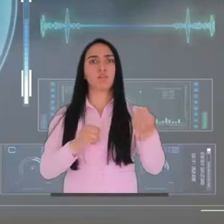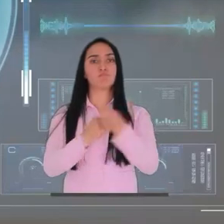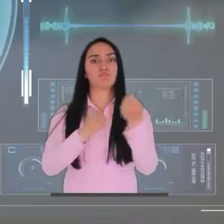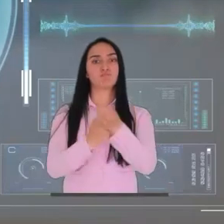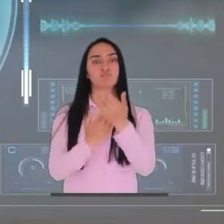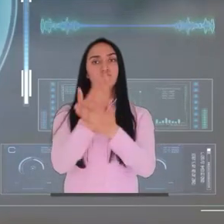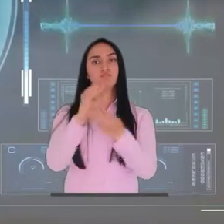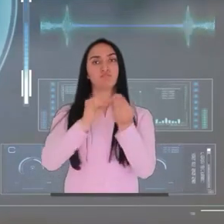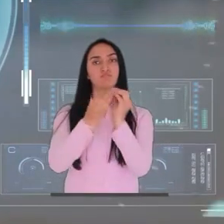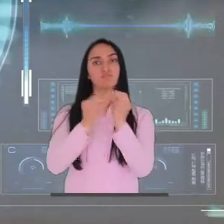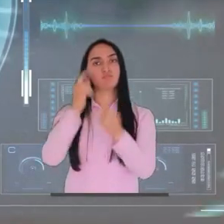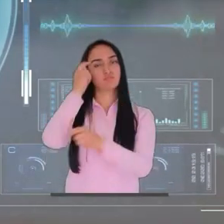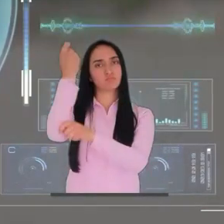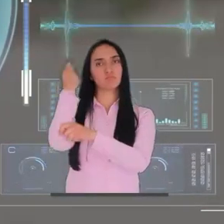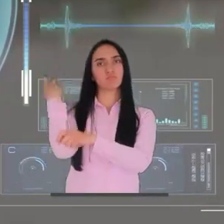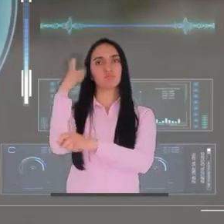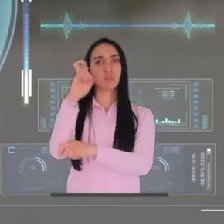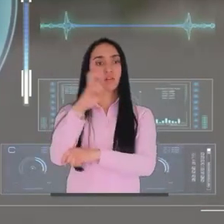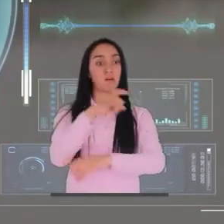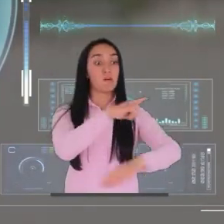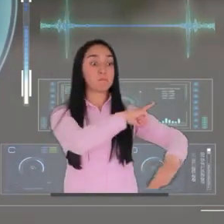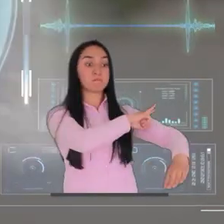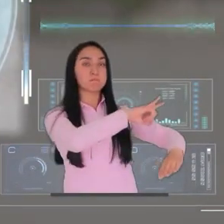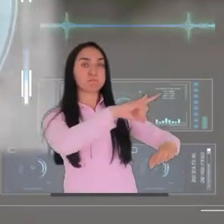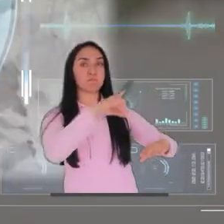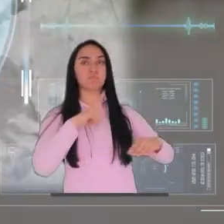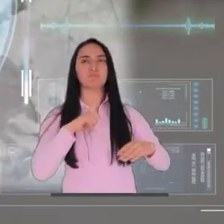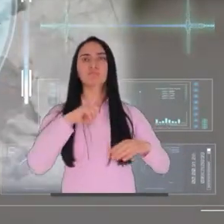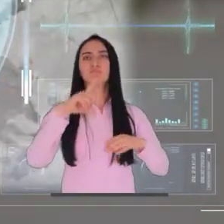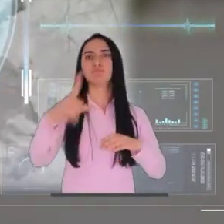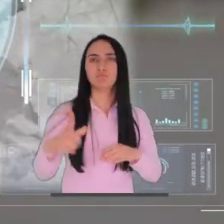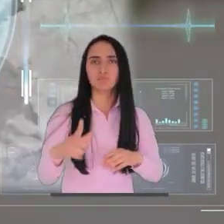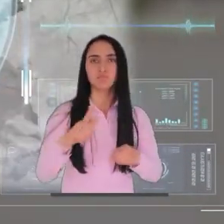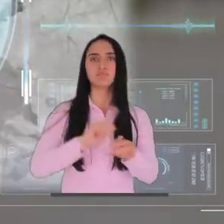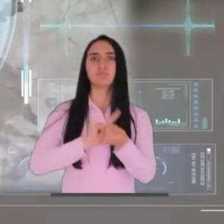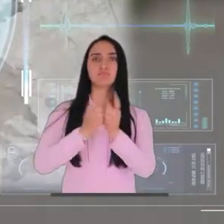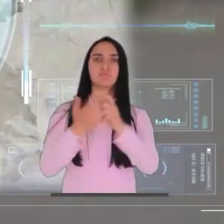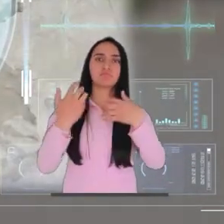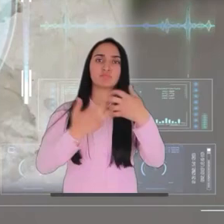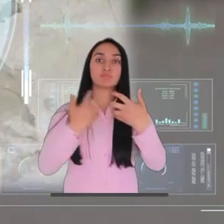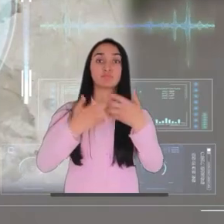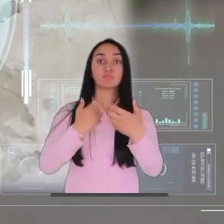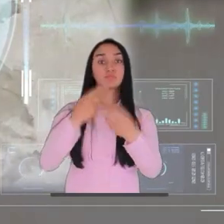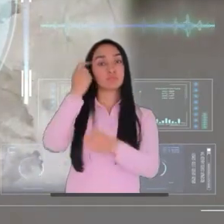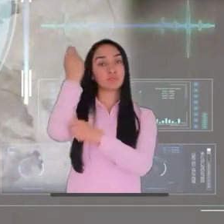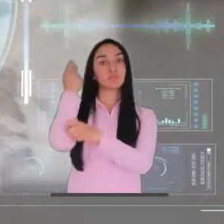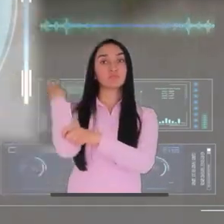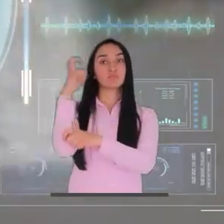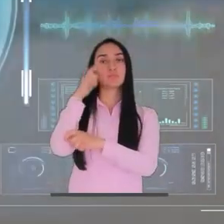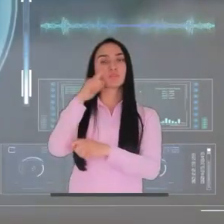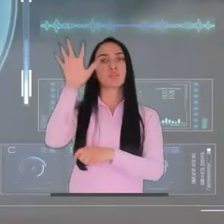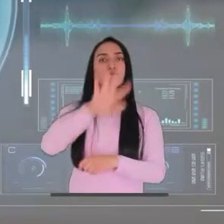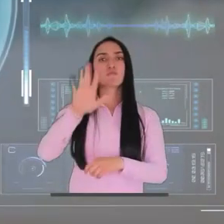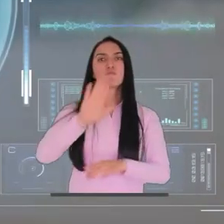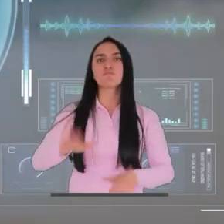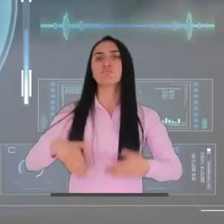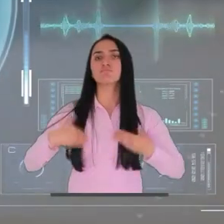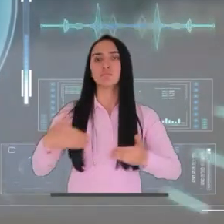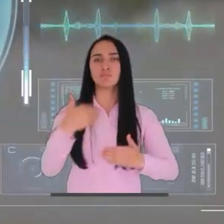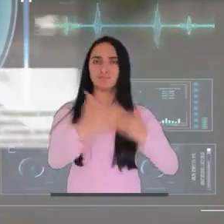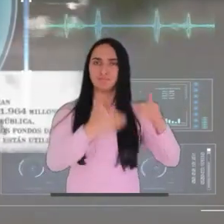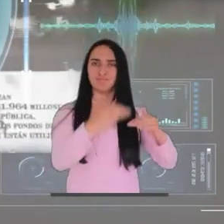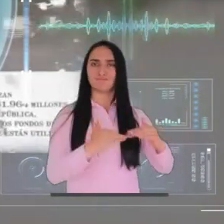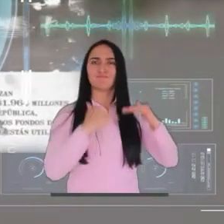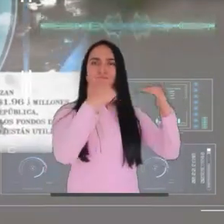una reforma integral que propicie un nuevo modelo de control fiscal, la Auditoría General de la República ha liderado la transformación del sistema de control fiscal